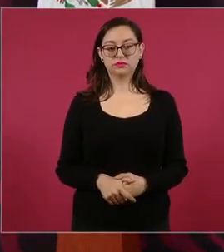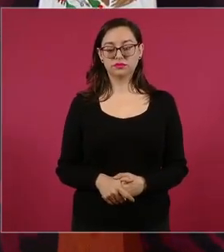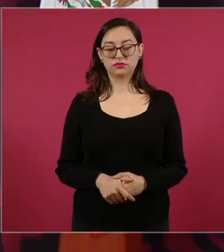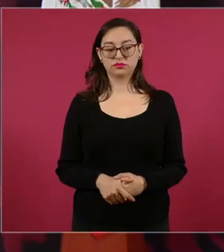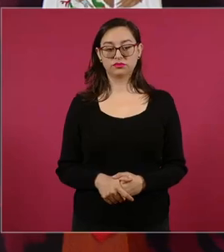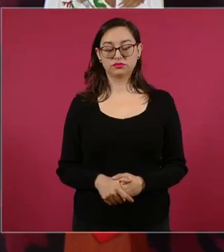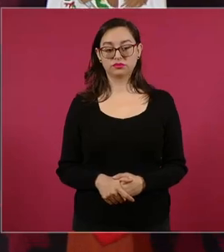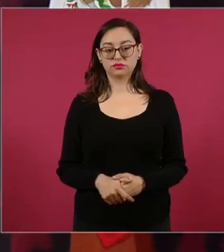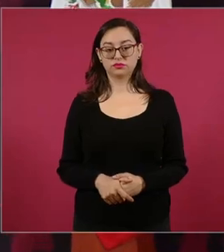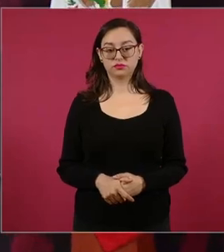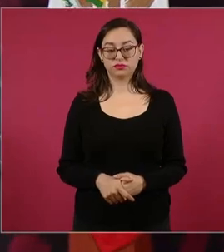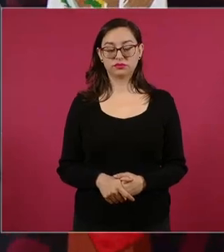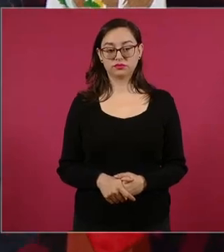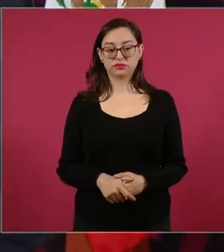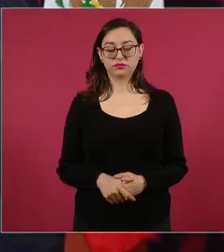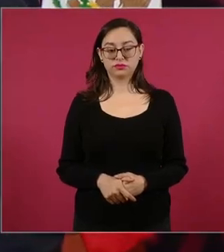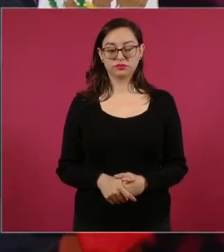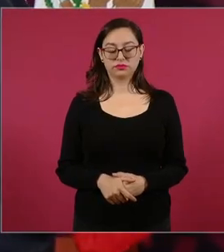sospecha